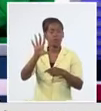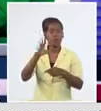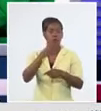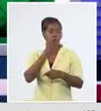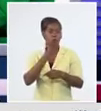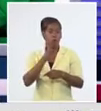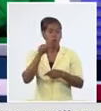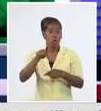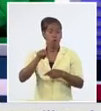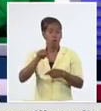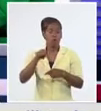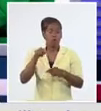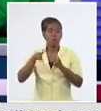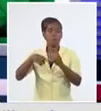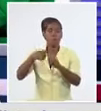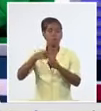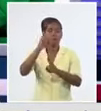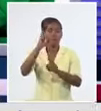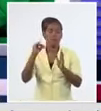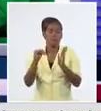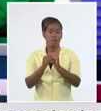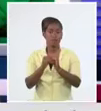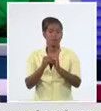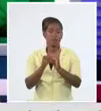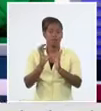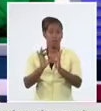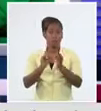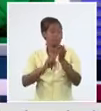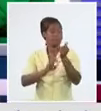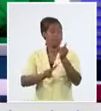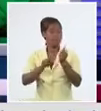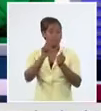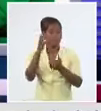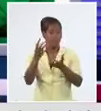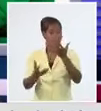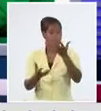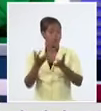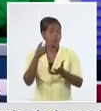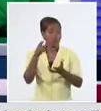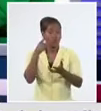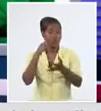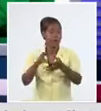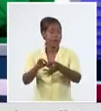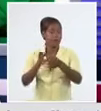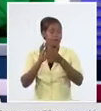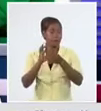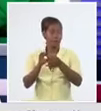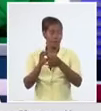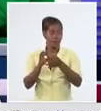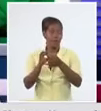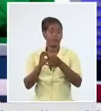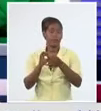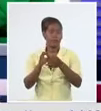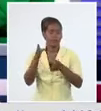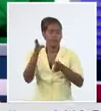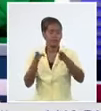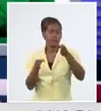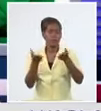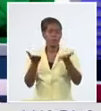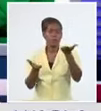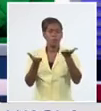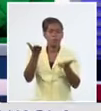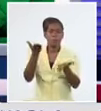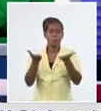6.000. O sea, realmente hay provincias, La Habana siempre ha tenido un reporte mayor, ¿no? Por la